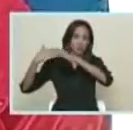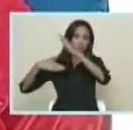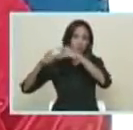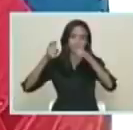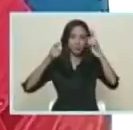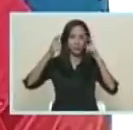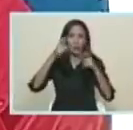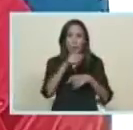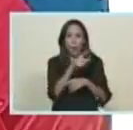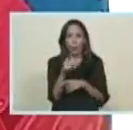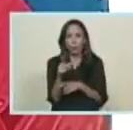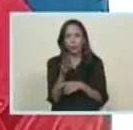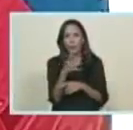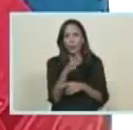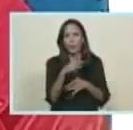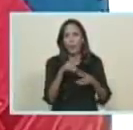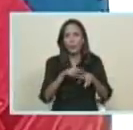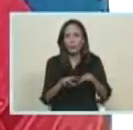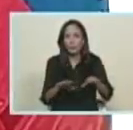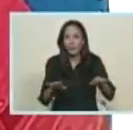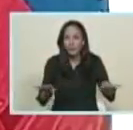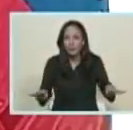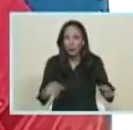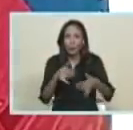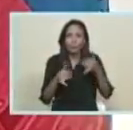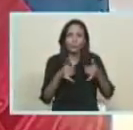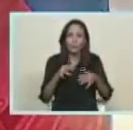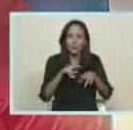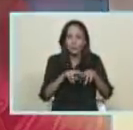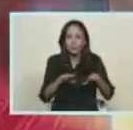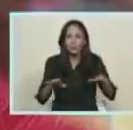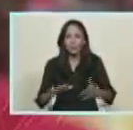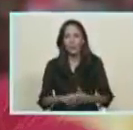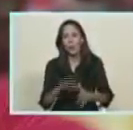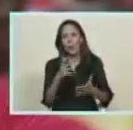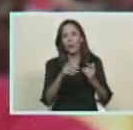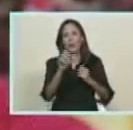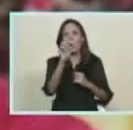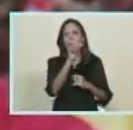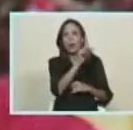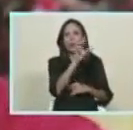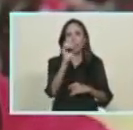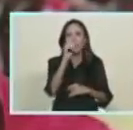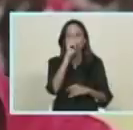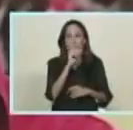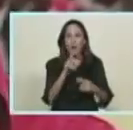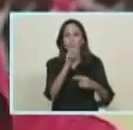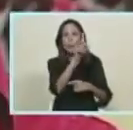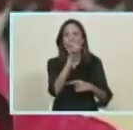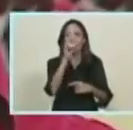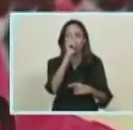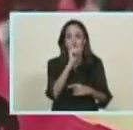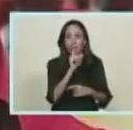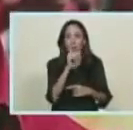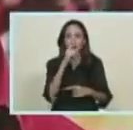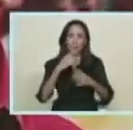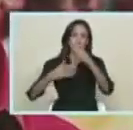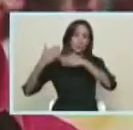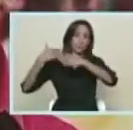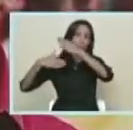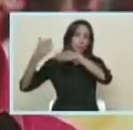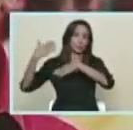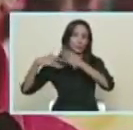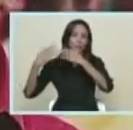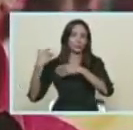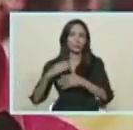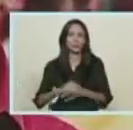ustedes eran casi niños, pues, ustedes tendrían 10 años, 12 años, estaban empezando apenas